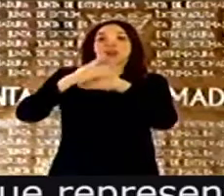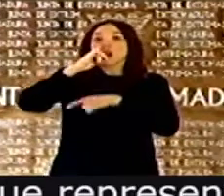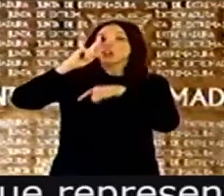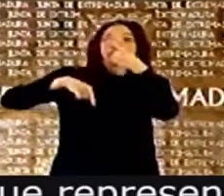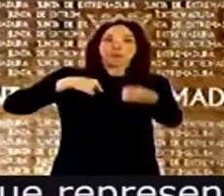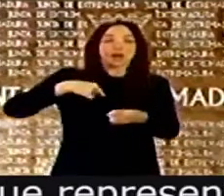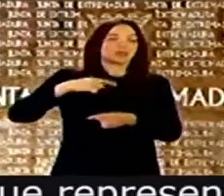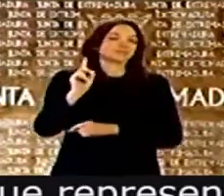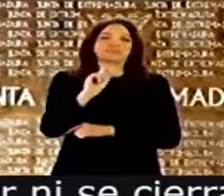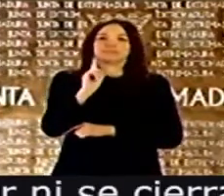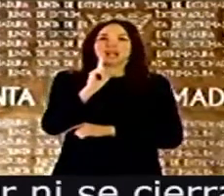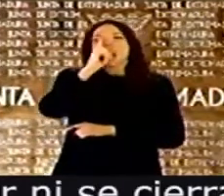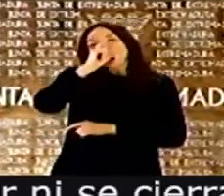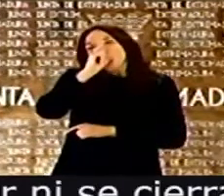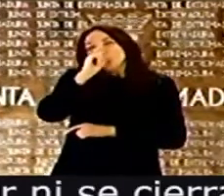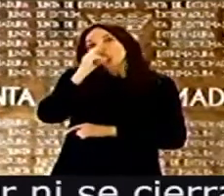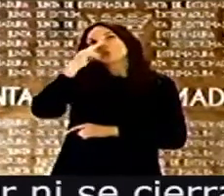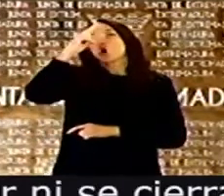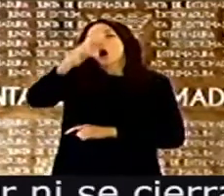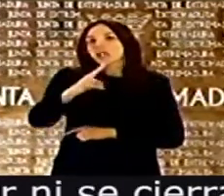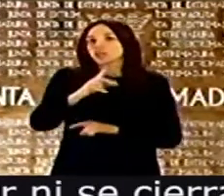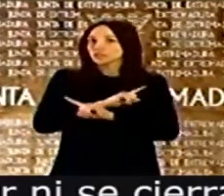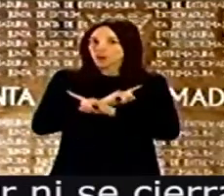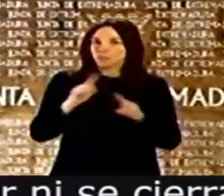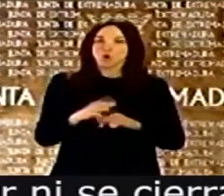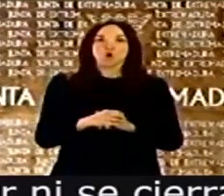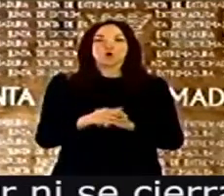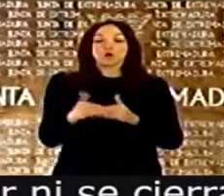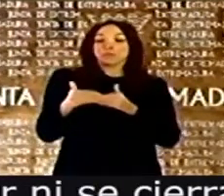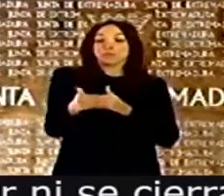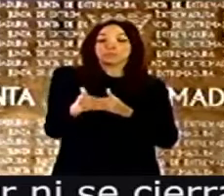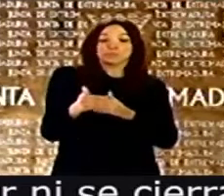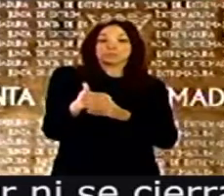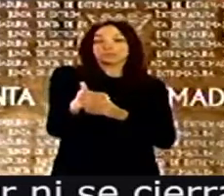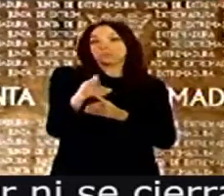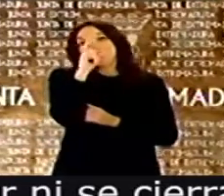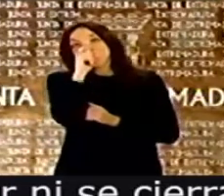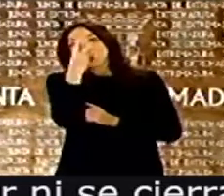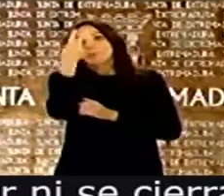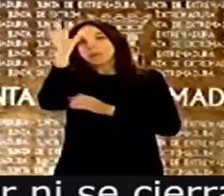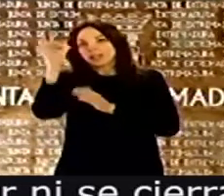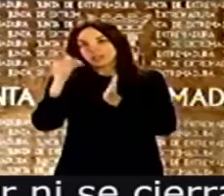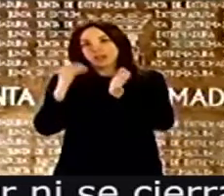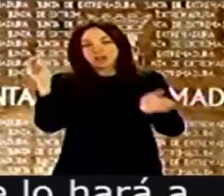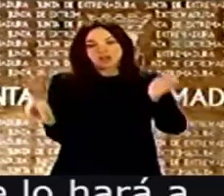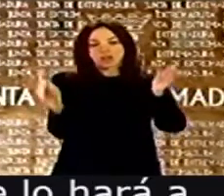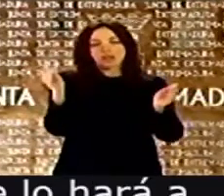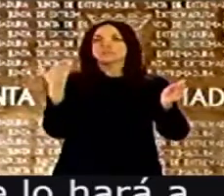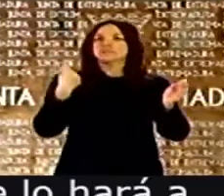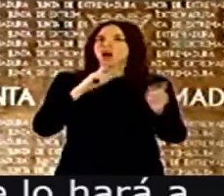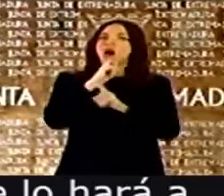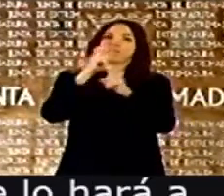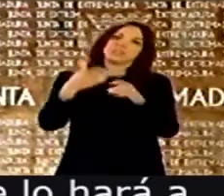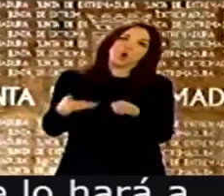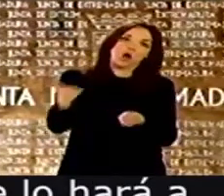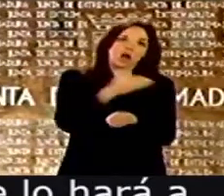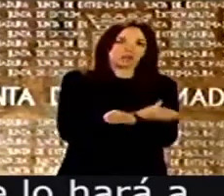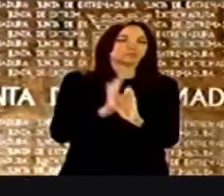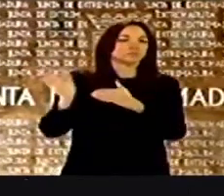23-24, sino que lo hará a final de la década de los 20, en base al calendario que ya conoceremos, pero en cualquier